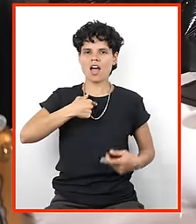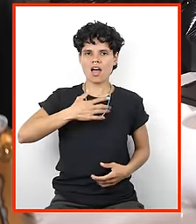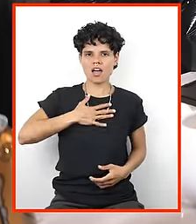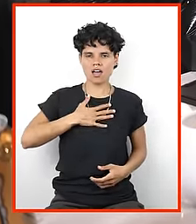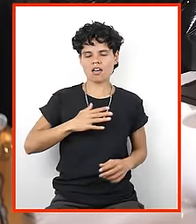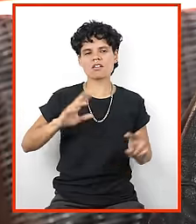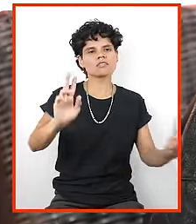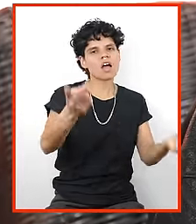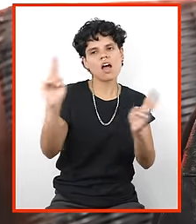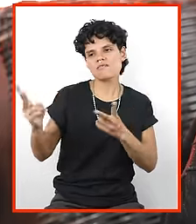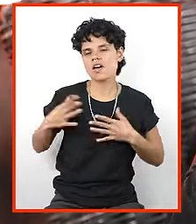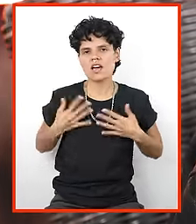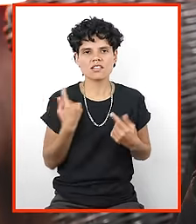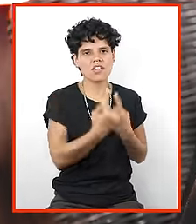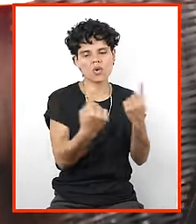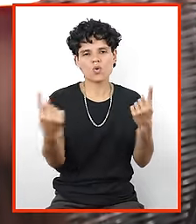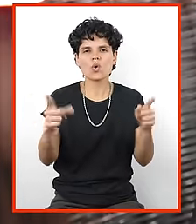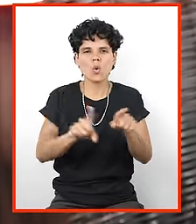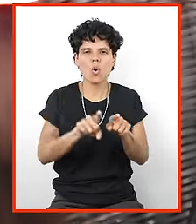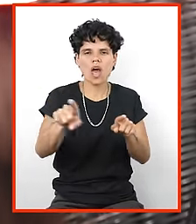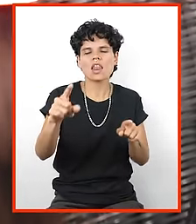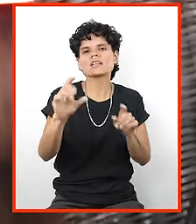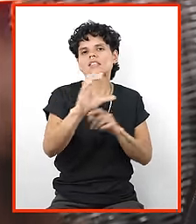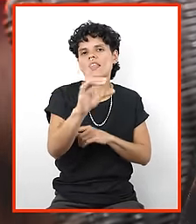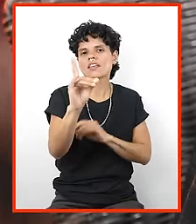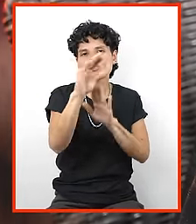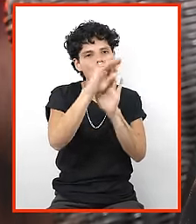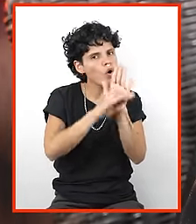el álbum tiene como influencias igual dentro como